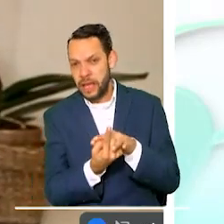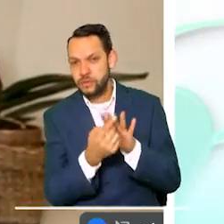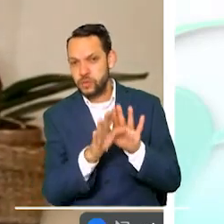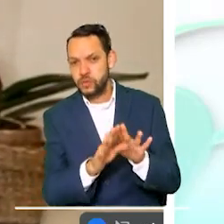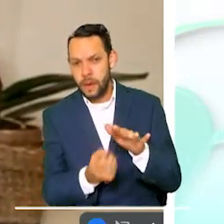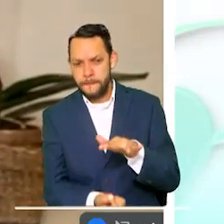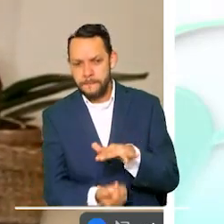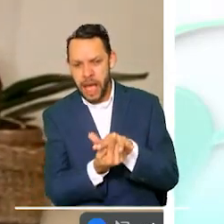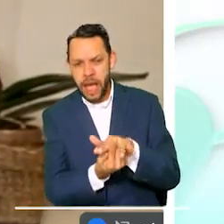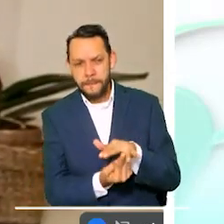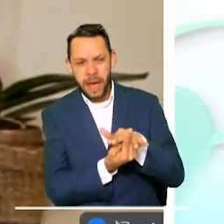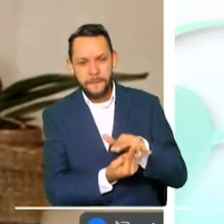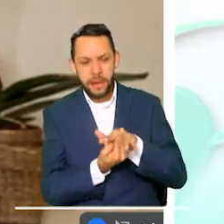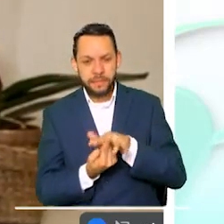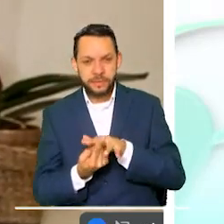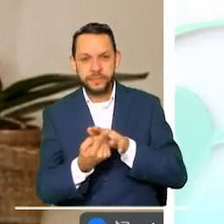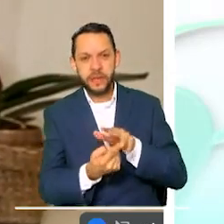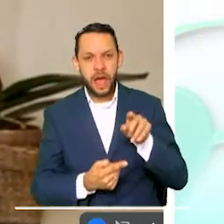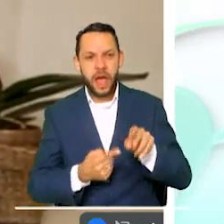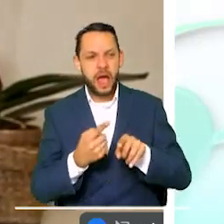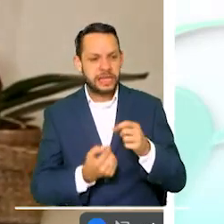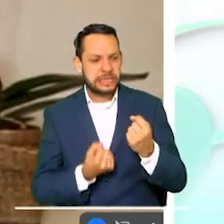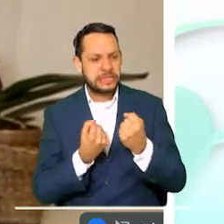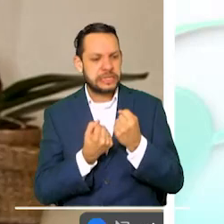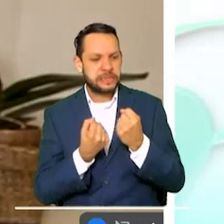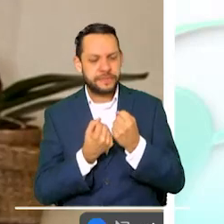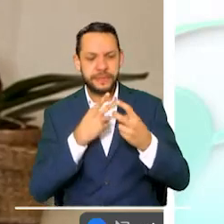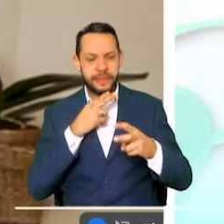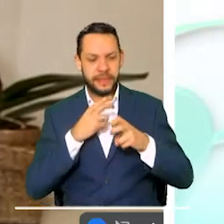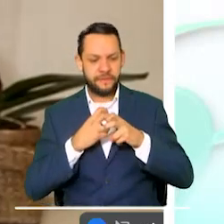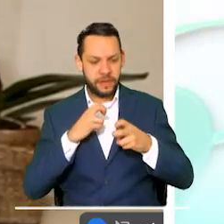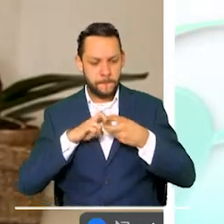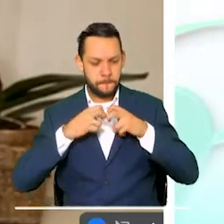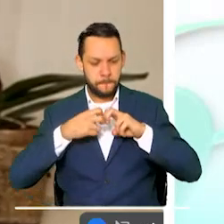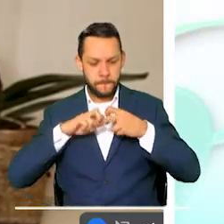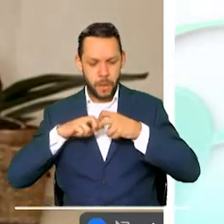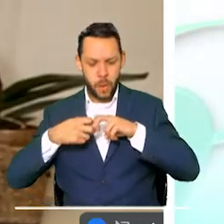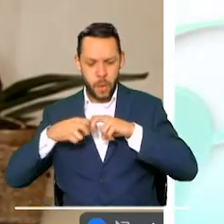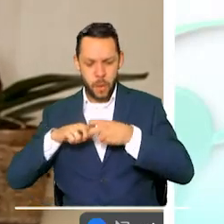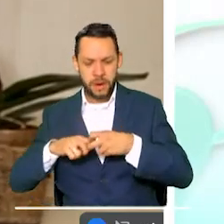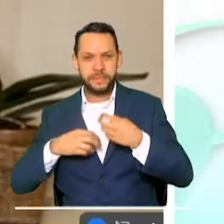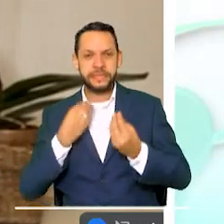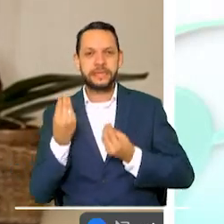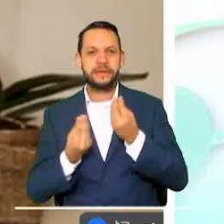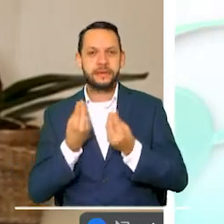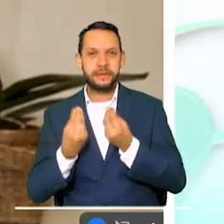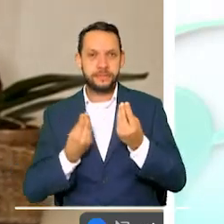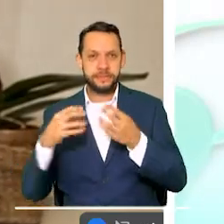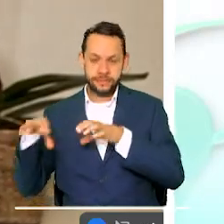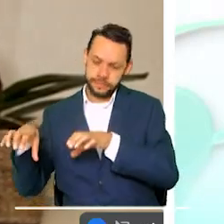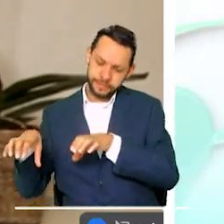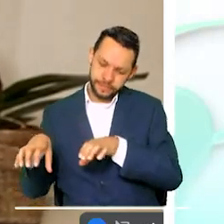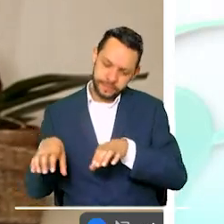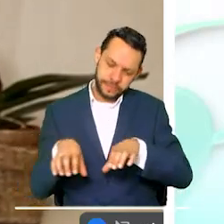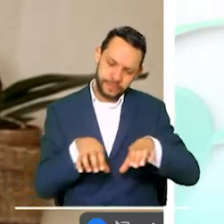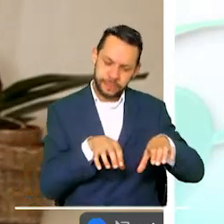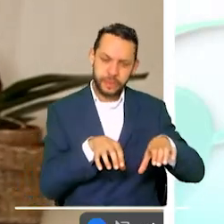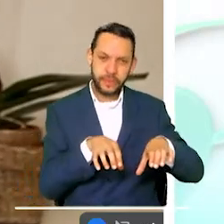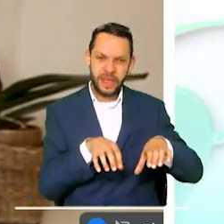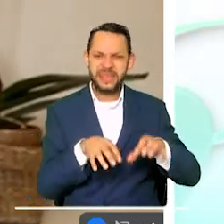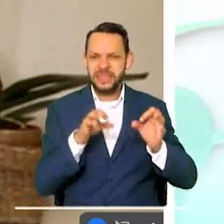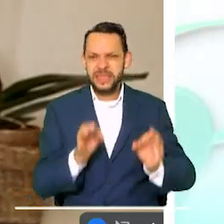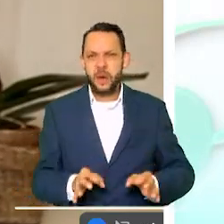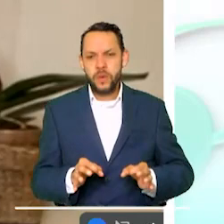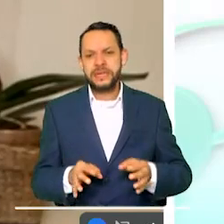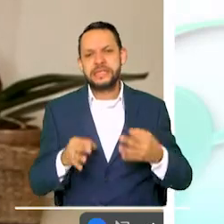que generan en nosotros contracción, dificultad, lo que hacemos es utilizar un mecanismo muy básico